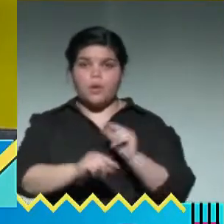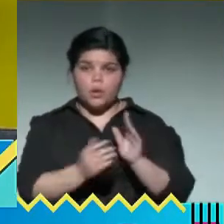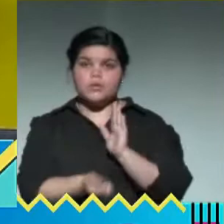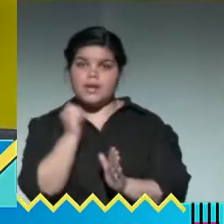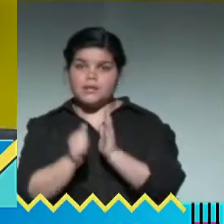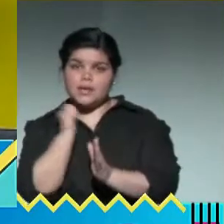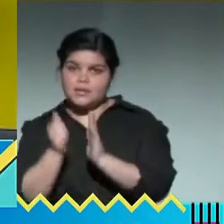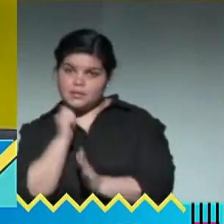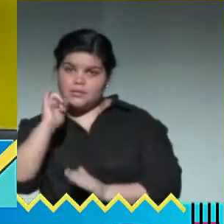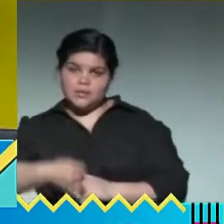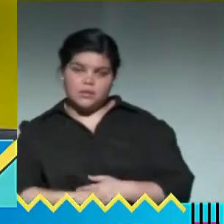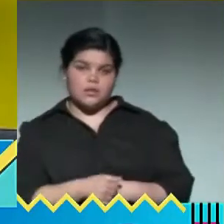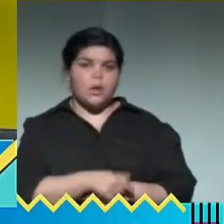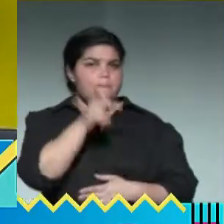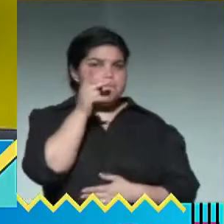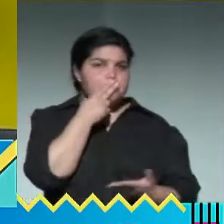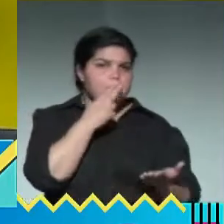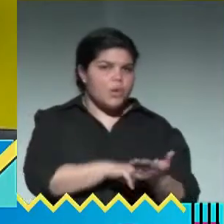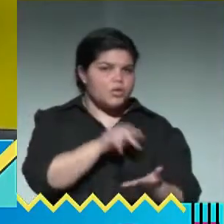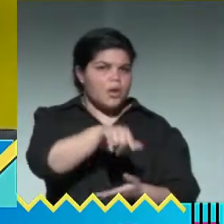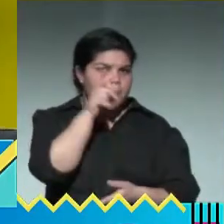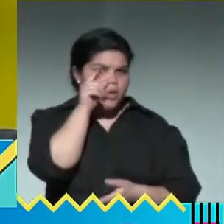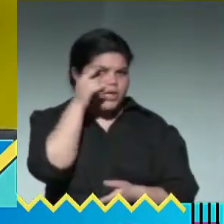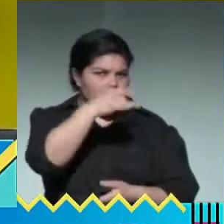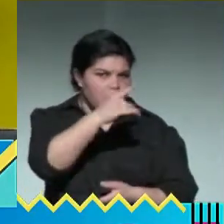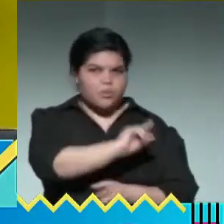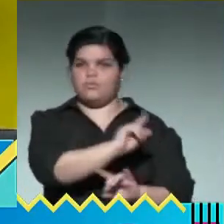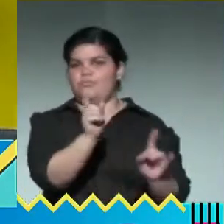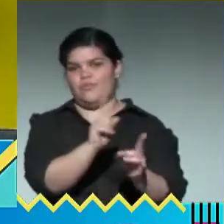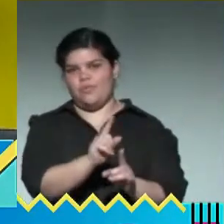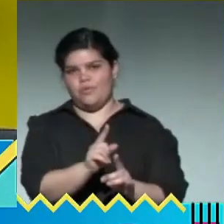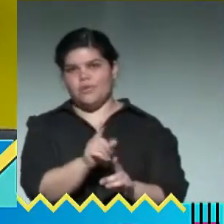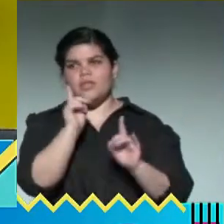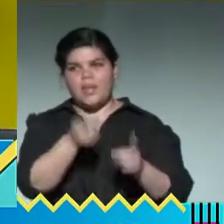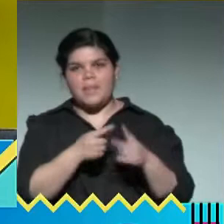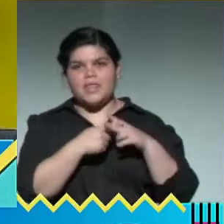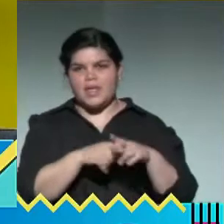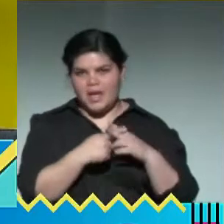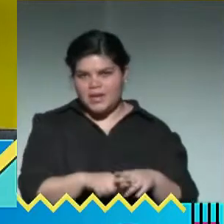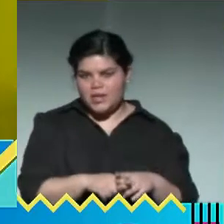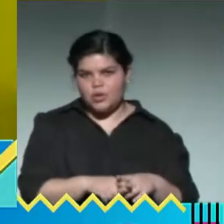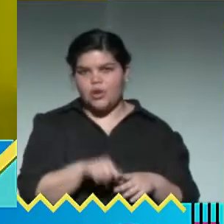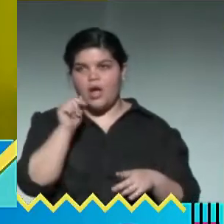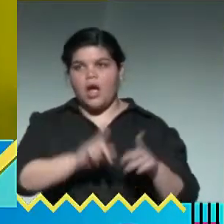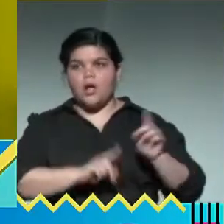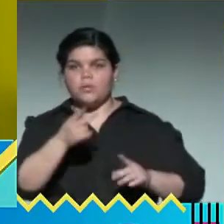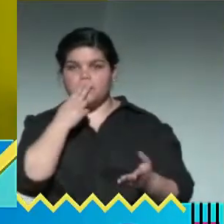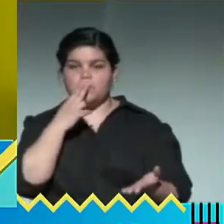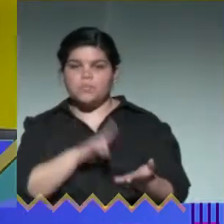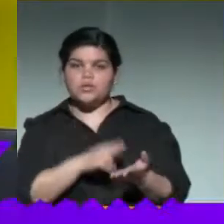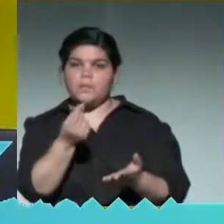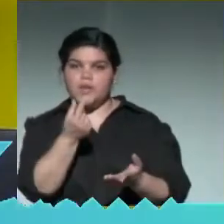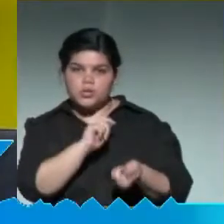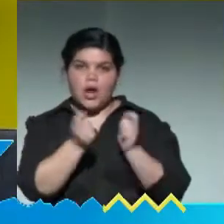política solamente? No. Los impuestos tienen cuestiones técnicas. Hay impuestos que son distorsivos, hay impuestos que te alteran los precios relativos.